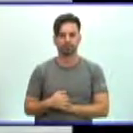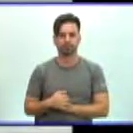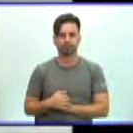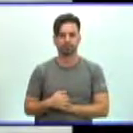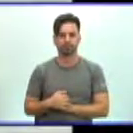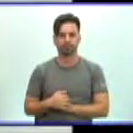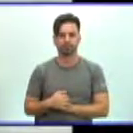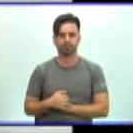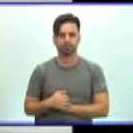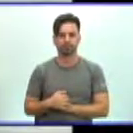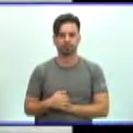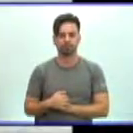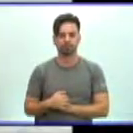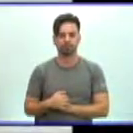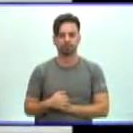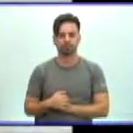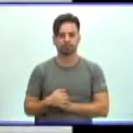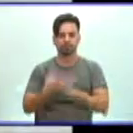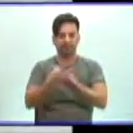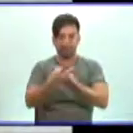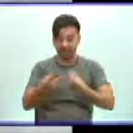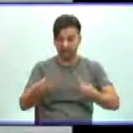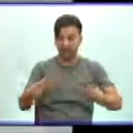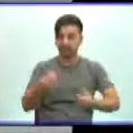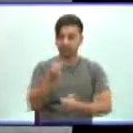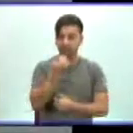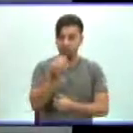En tierra pueden causar daños terribles.